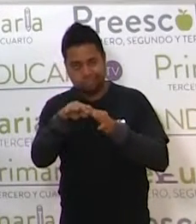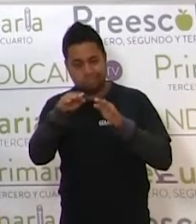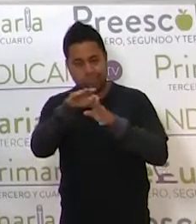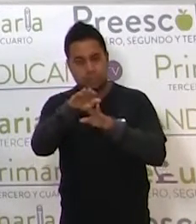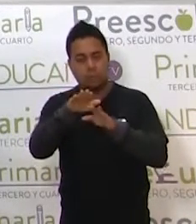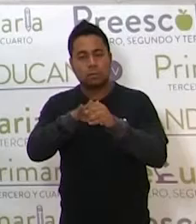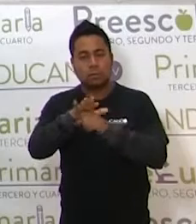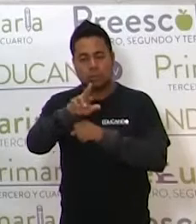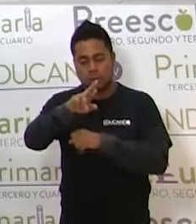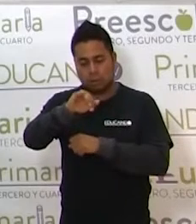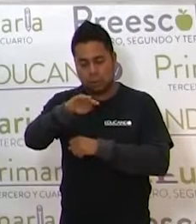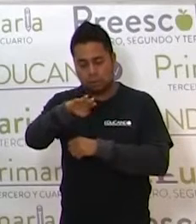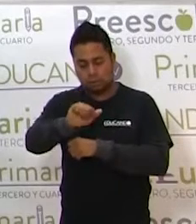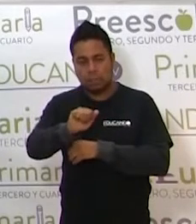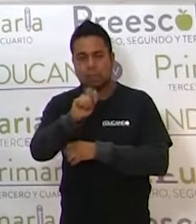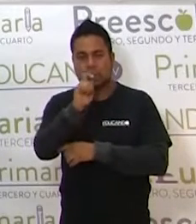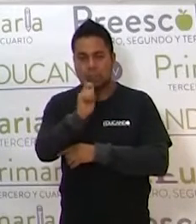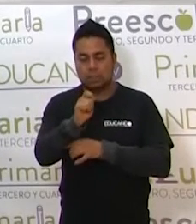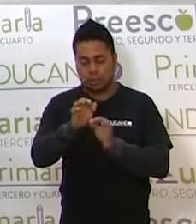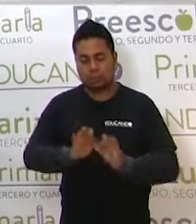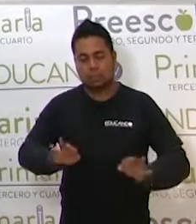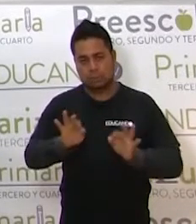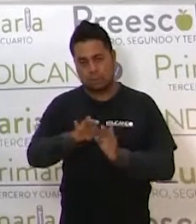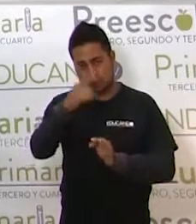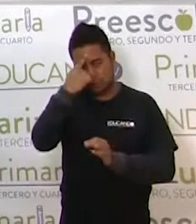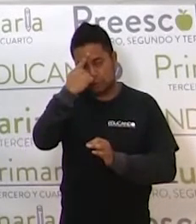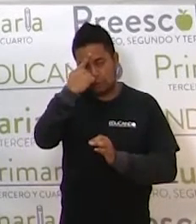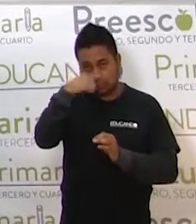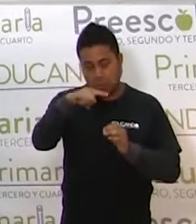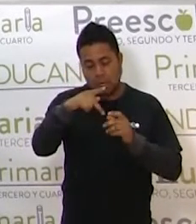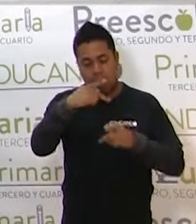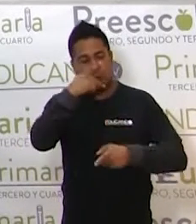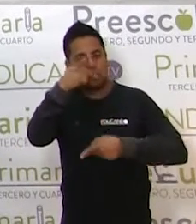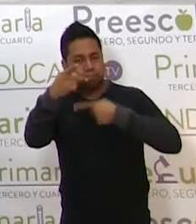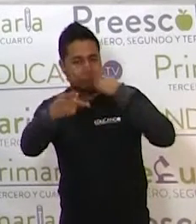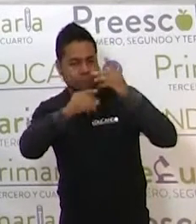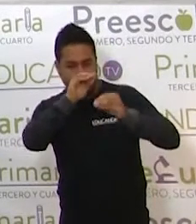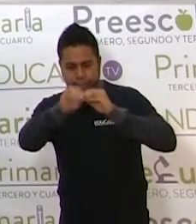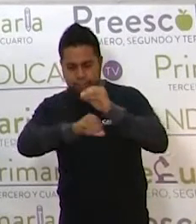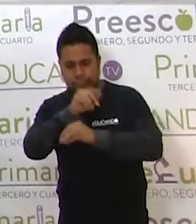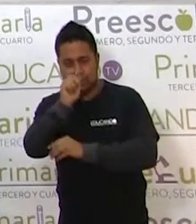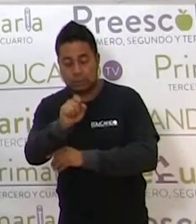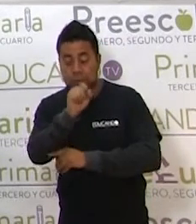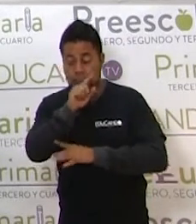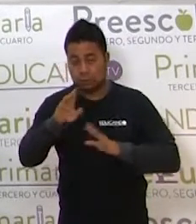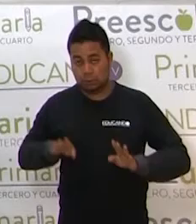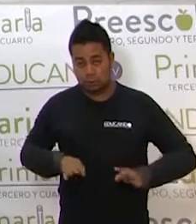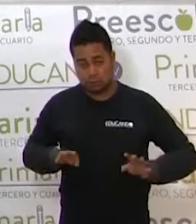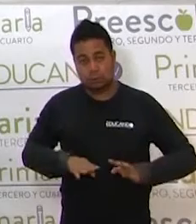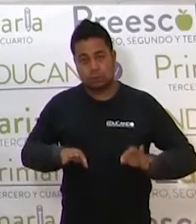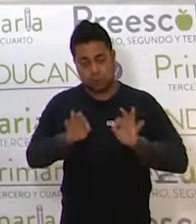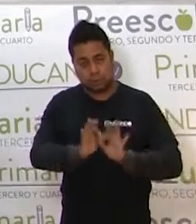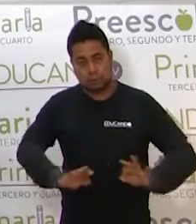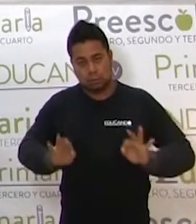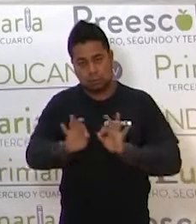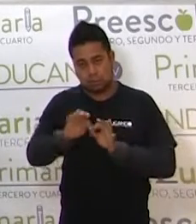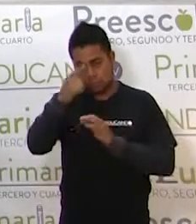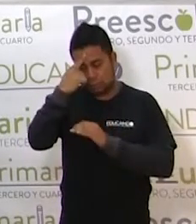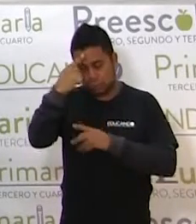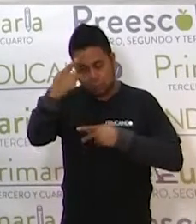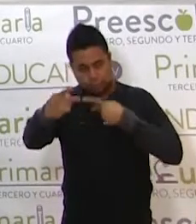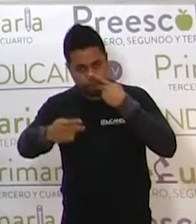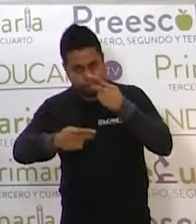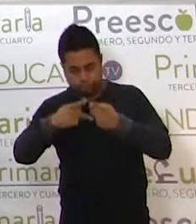en toda la organización de los pueblos también nos dimos cuenta que una característica importante también de los poemas